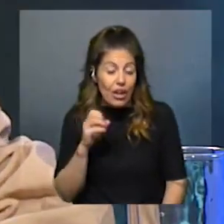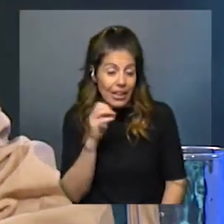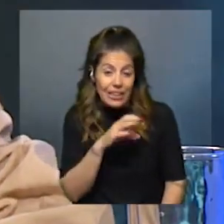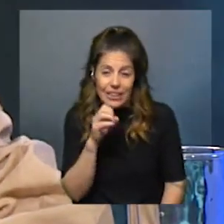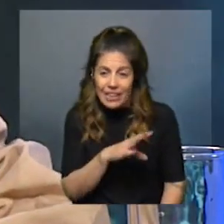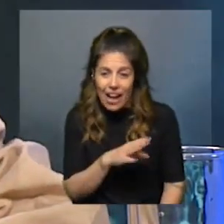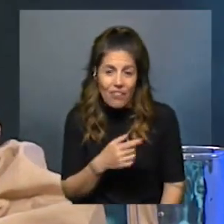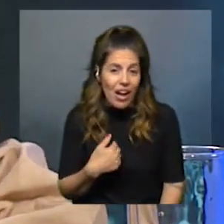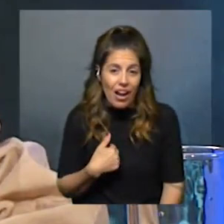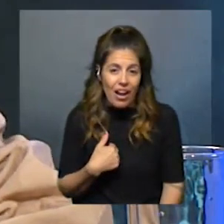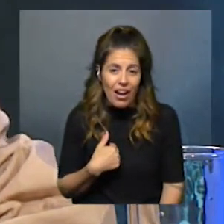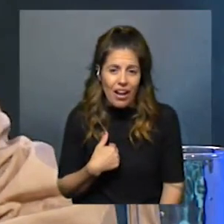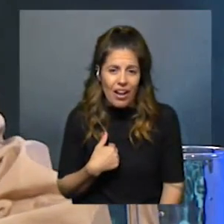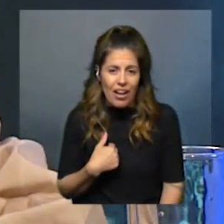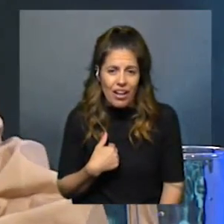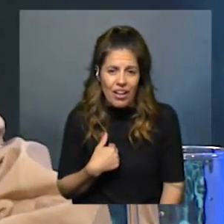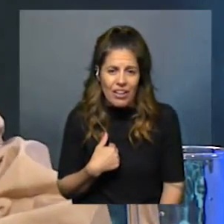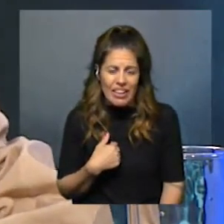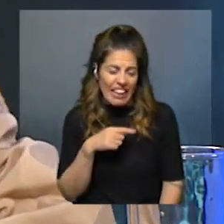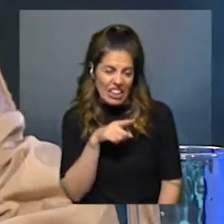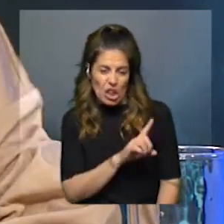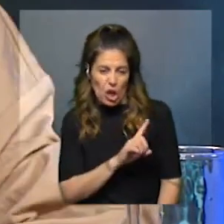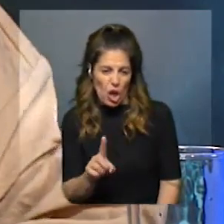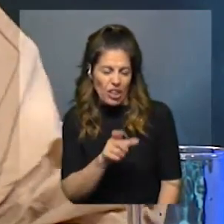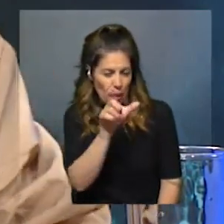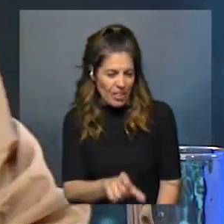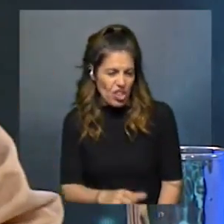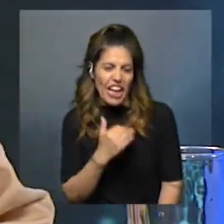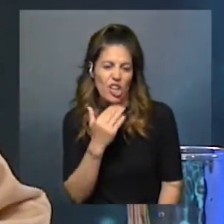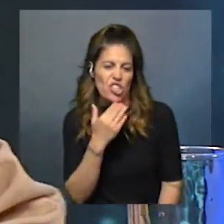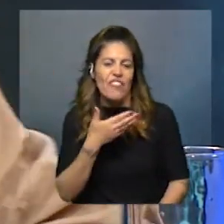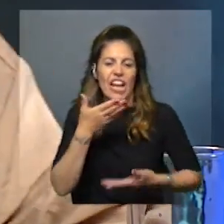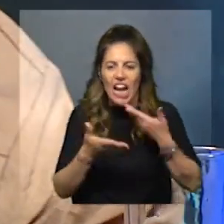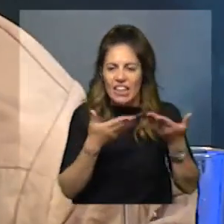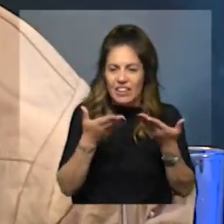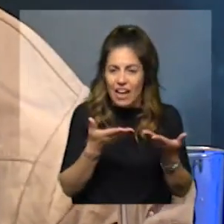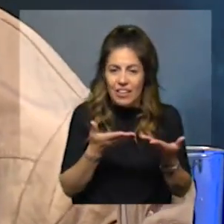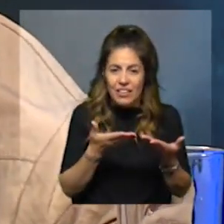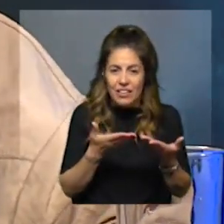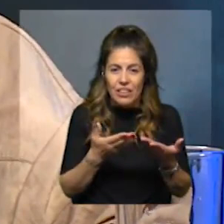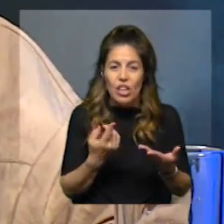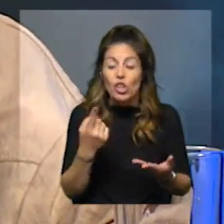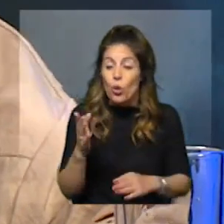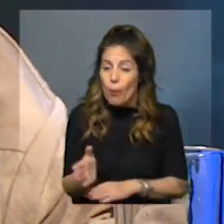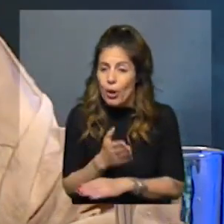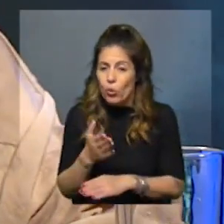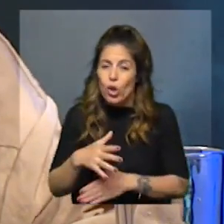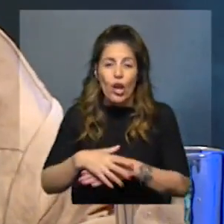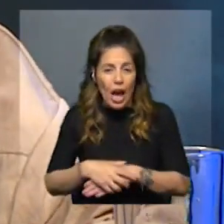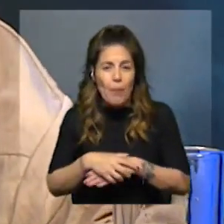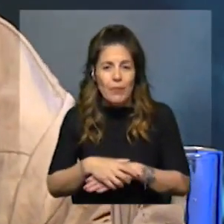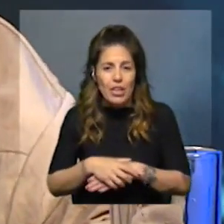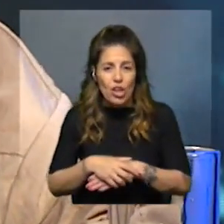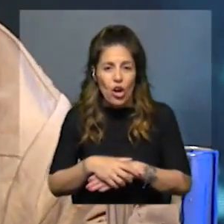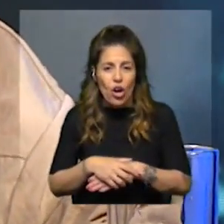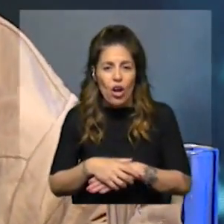yo era, ¿no? Que esto es para gente que no sabe cantar, no sé qué, no sé cuánto. Y un productor amigo, Chemi, que le mandamos un beso,